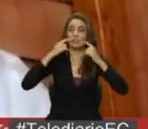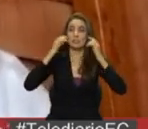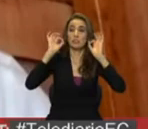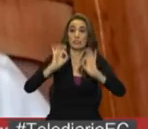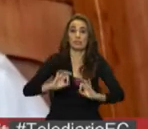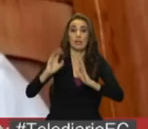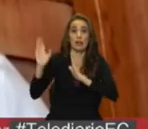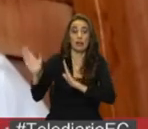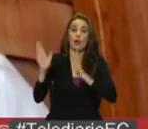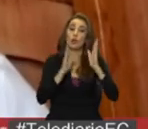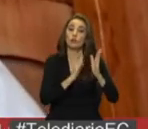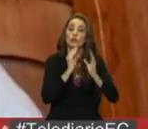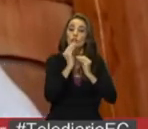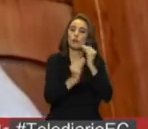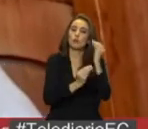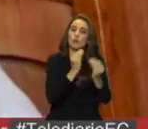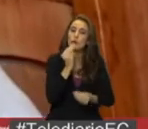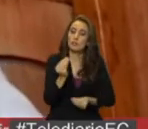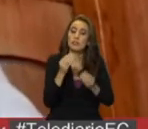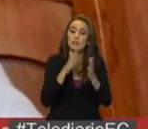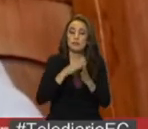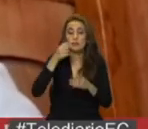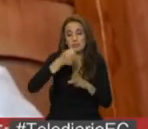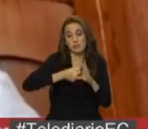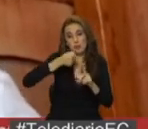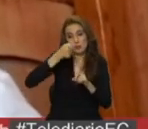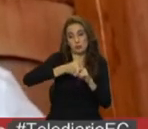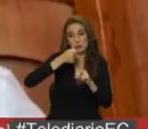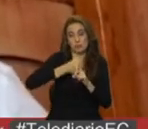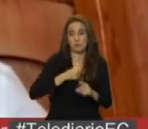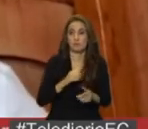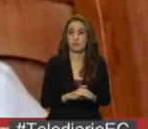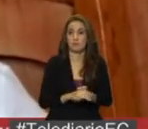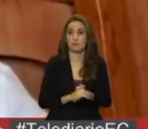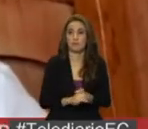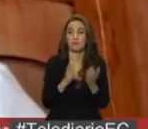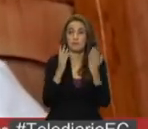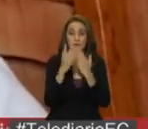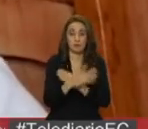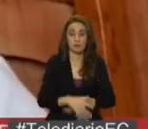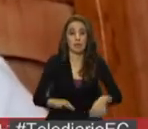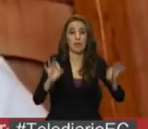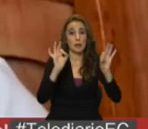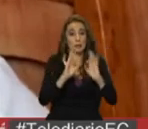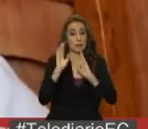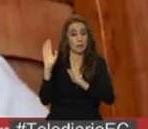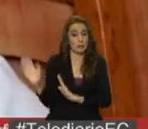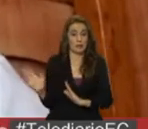en consecuencia con esta lucha contra la corrupción. Fíjese usted que